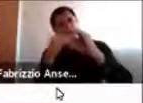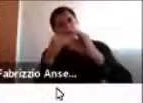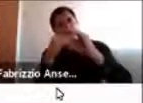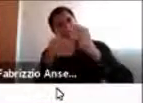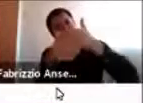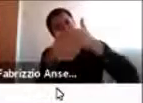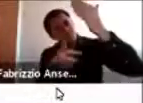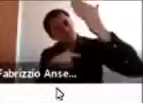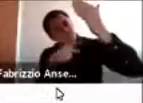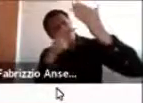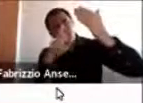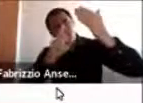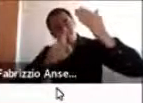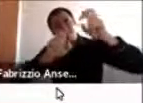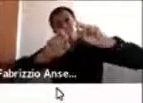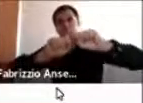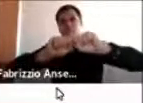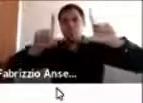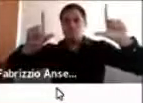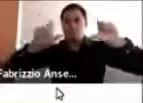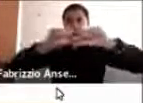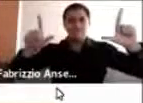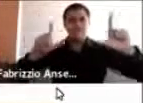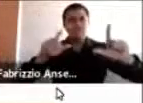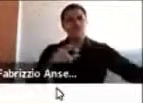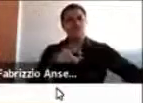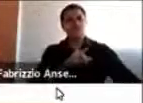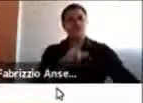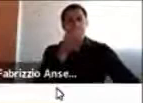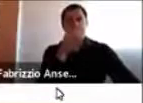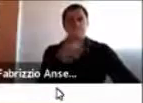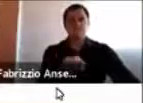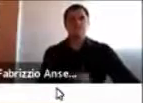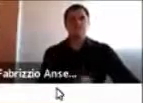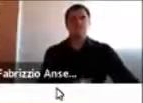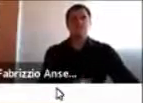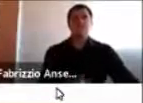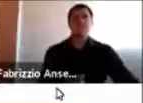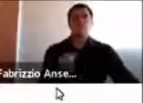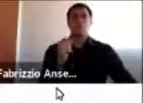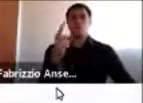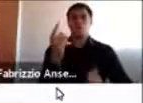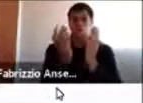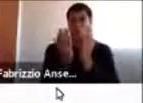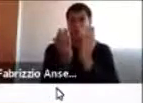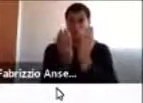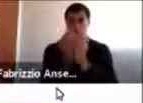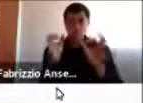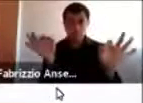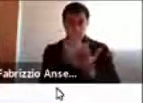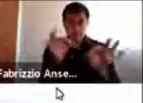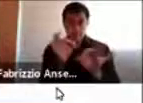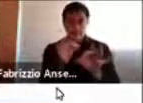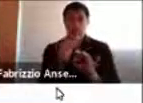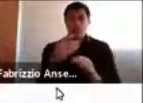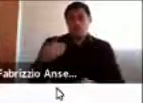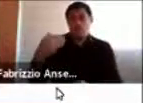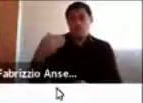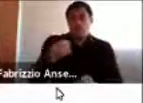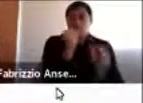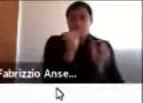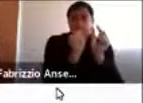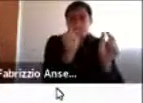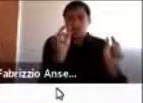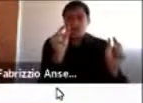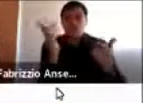la lectura. A vamos a tratar de leerlo juntos. Dice, fíjense, según un estudio no importa el orden en el que las letras están escritas,